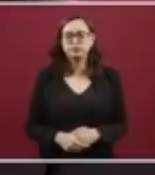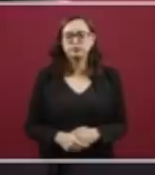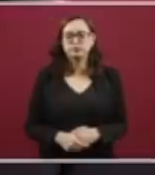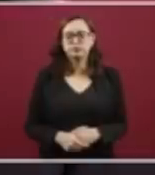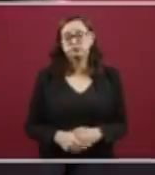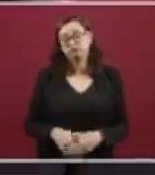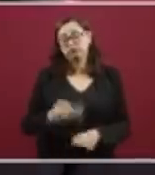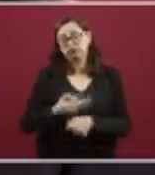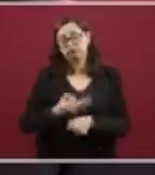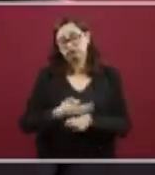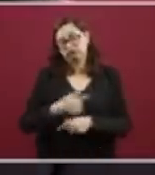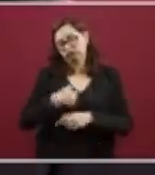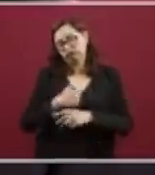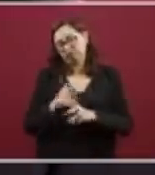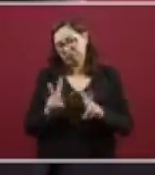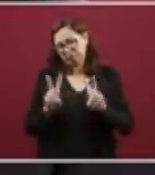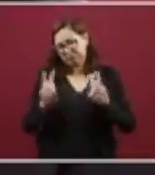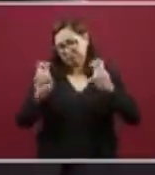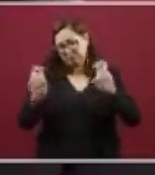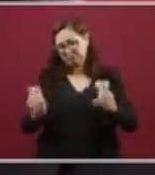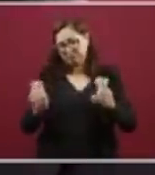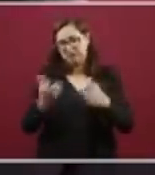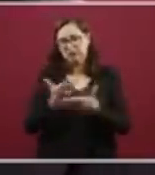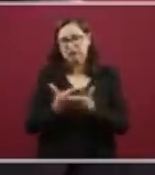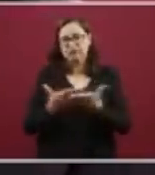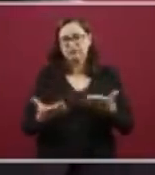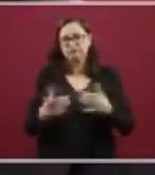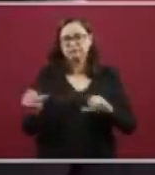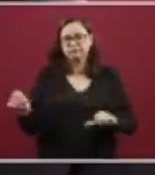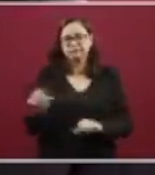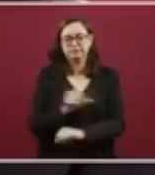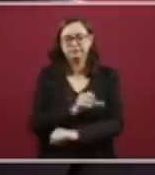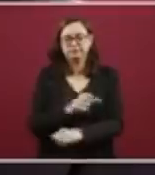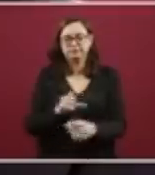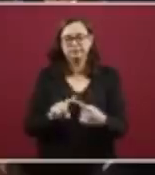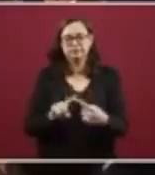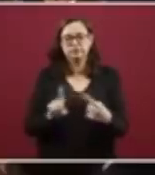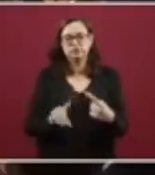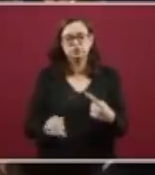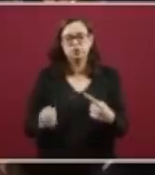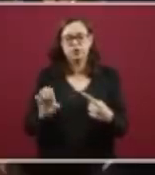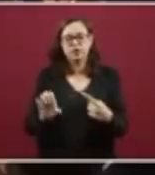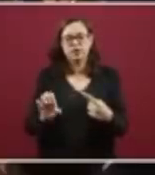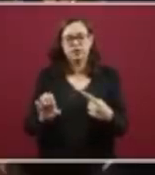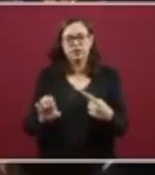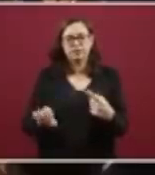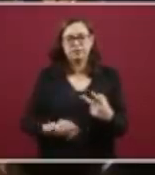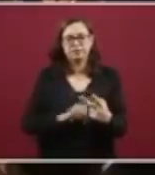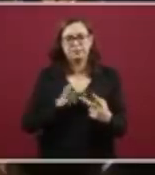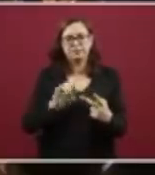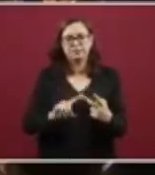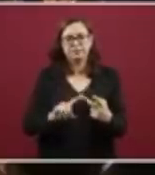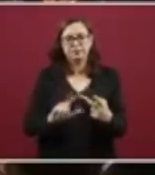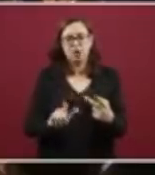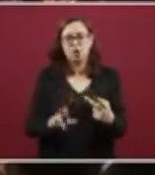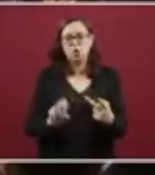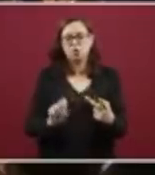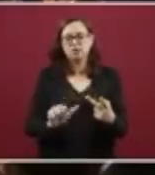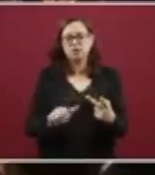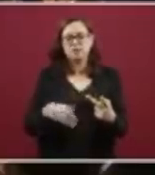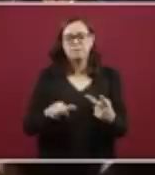y les dejamos la palabra a Zoé y luego a Luisa María.